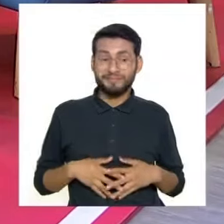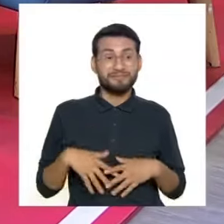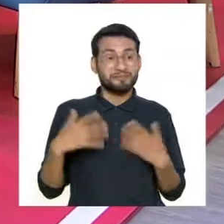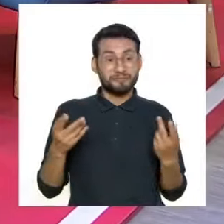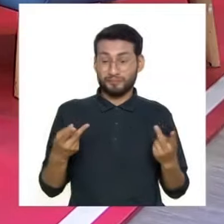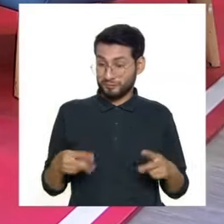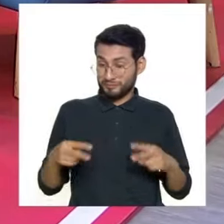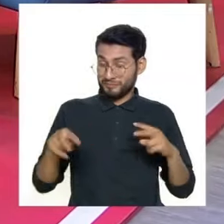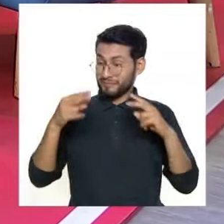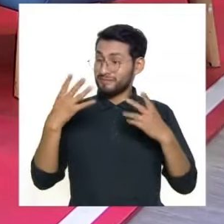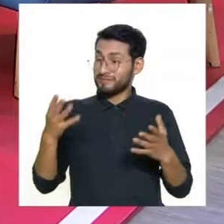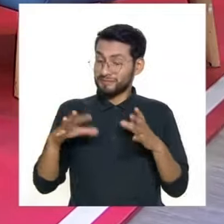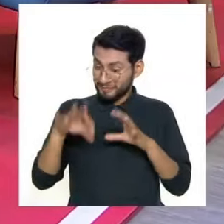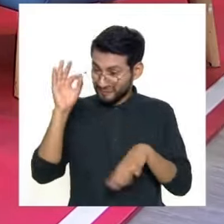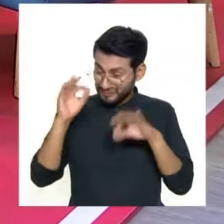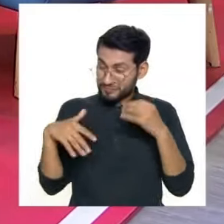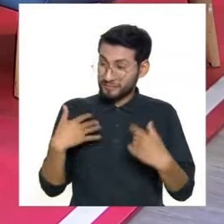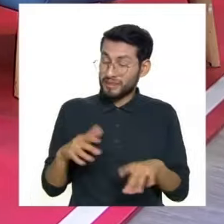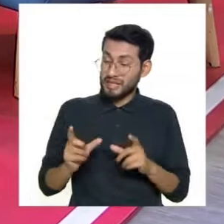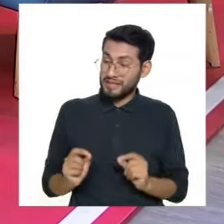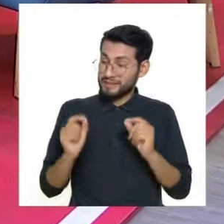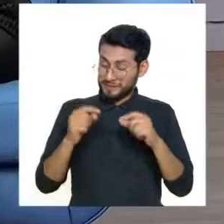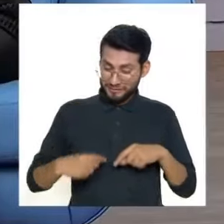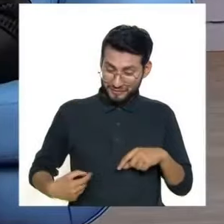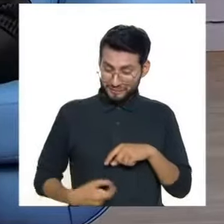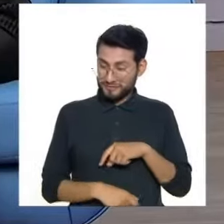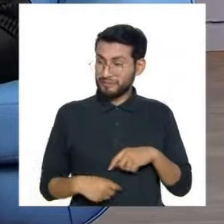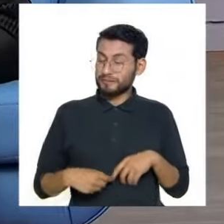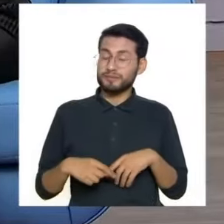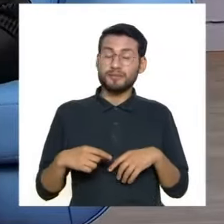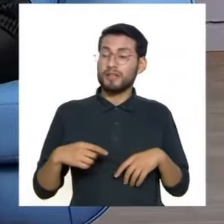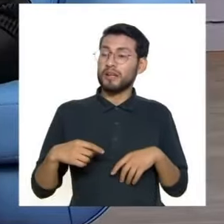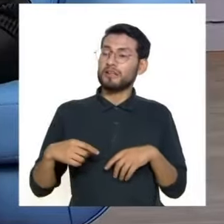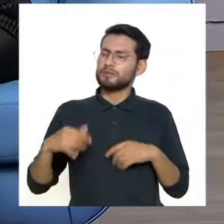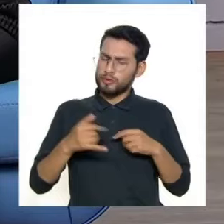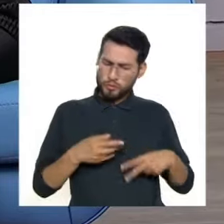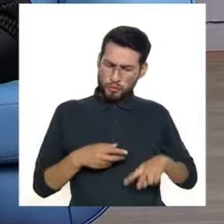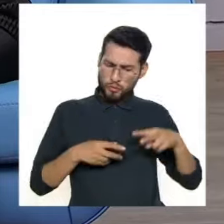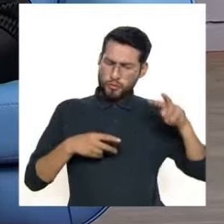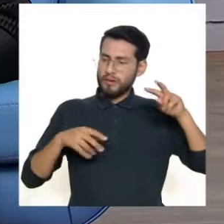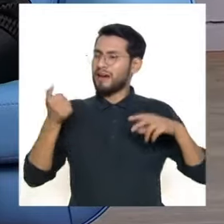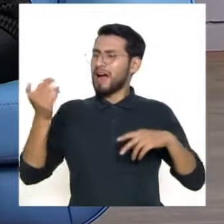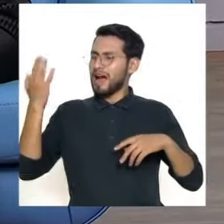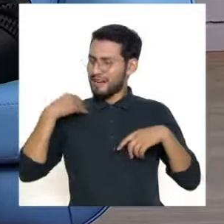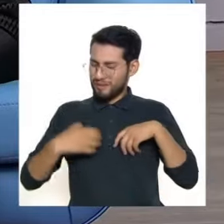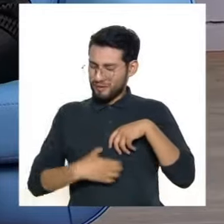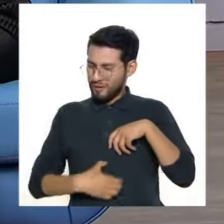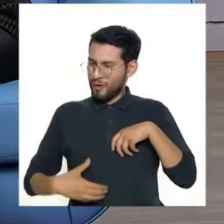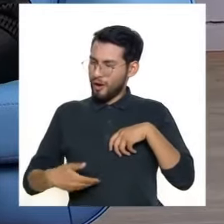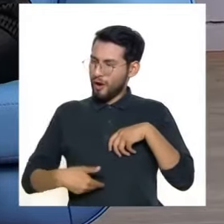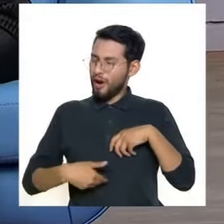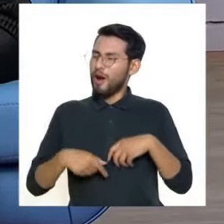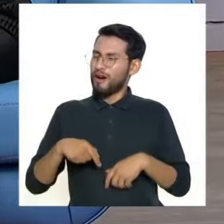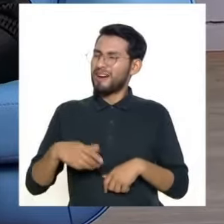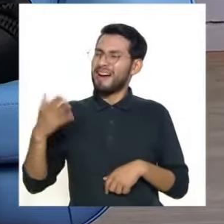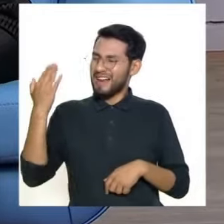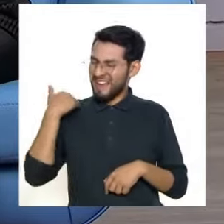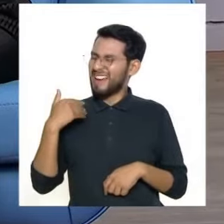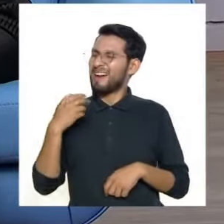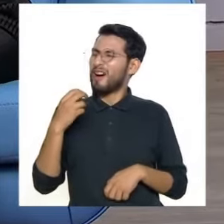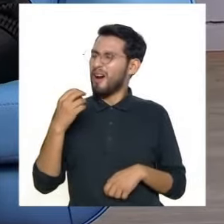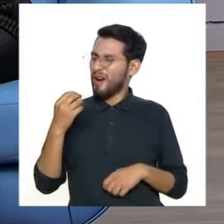subiendo día a día los diagnósticos y más bien el cáncer de estómago anda descendiendo eso me ha llamado mucho la atención porque antes históricamente era cáncer de estómago casi todo el sistema